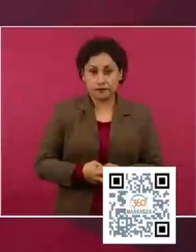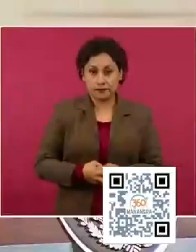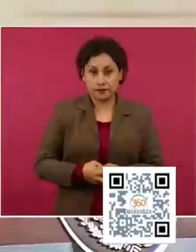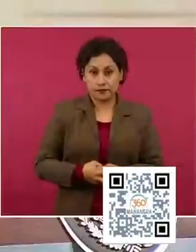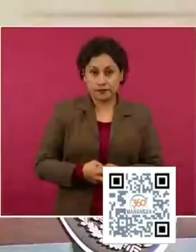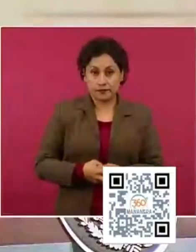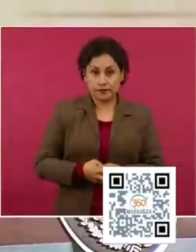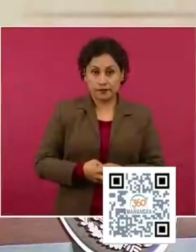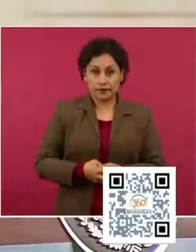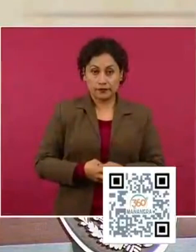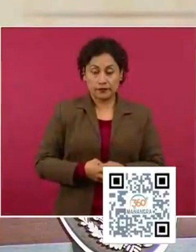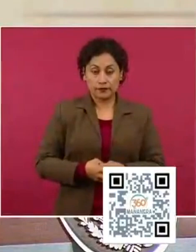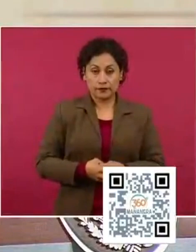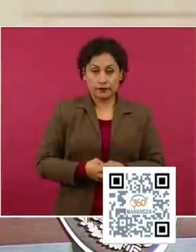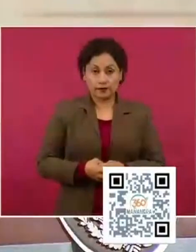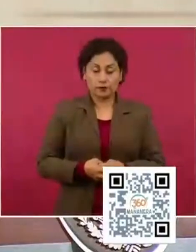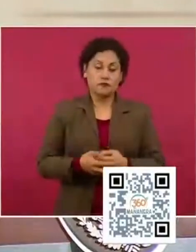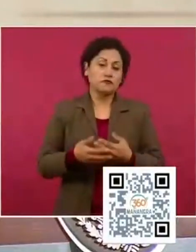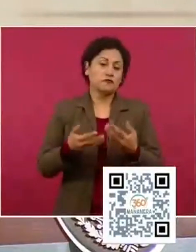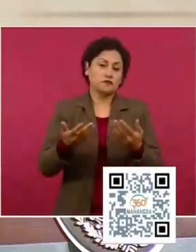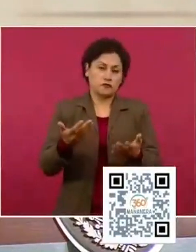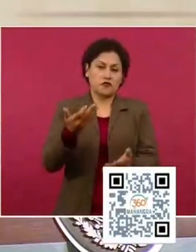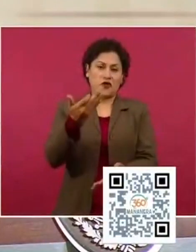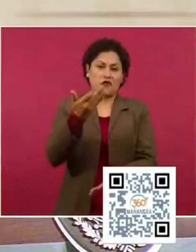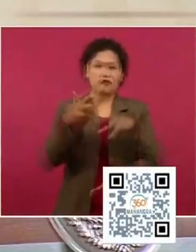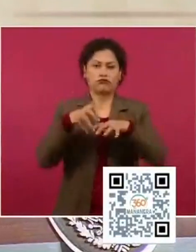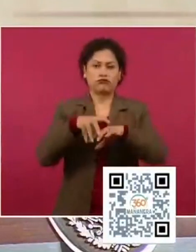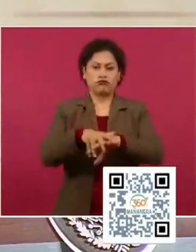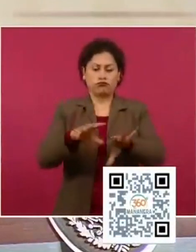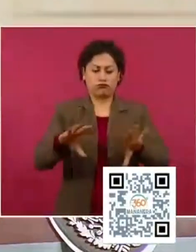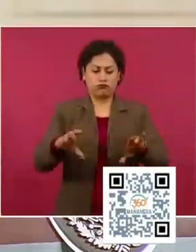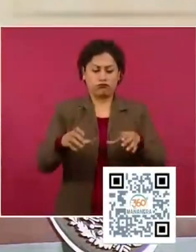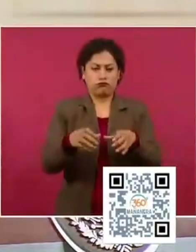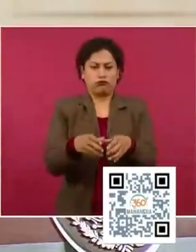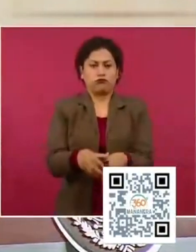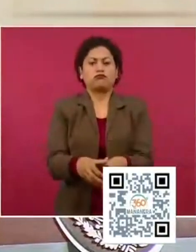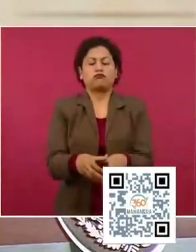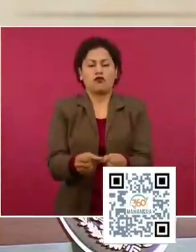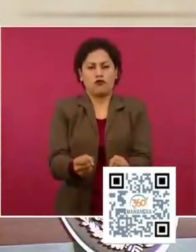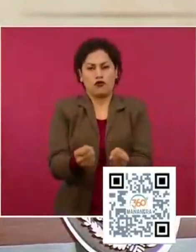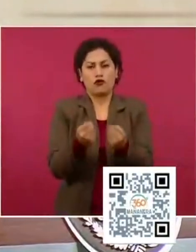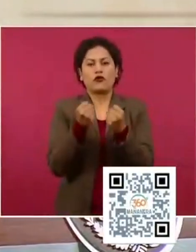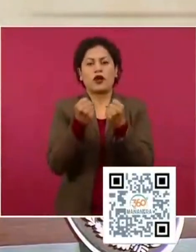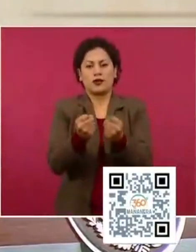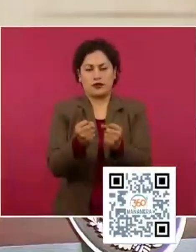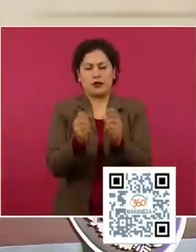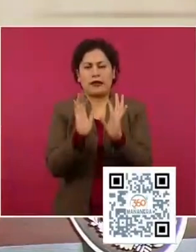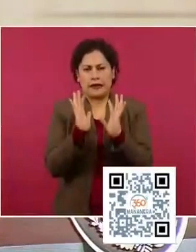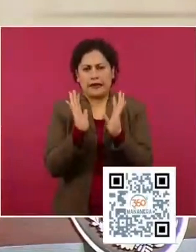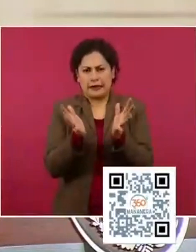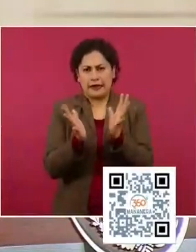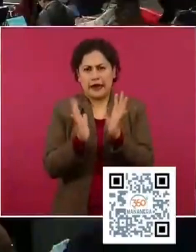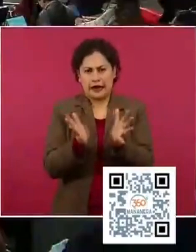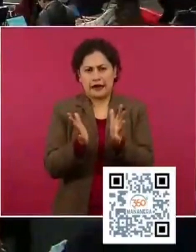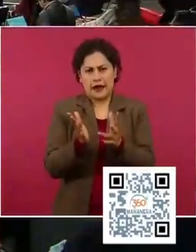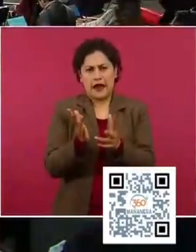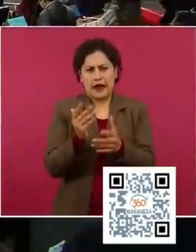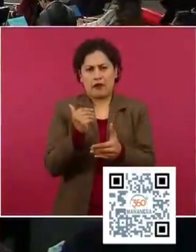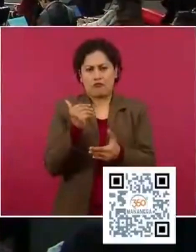se necesita fortalecer la integración y ya se está dando de manera